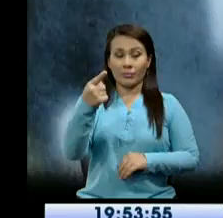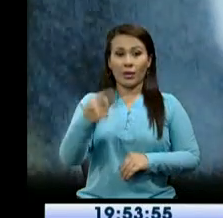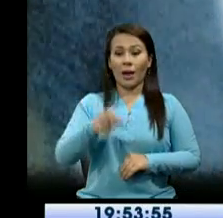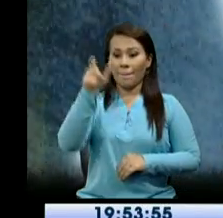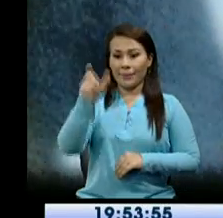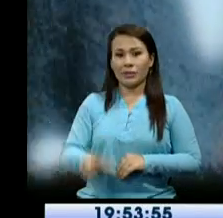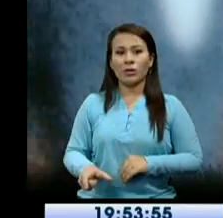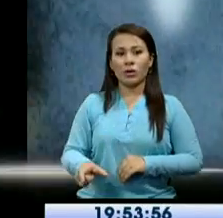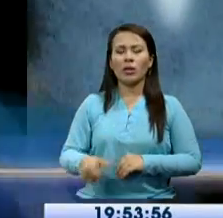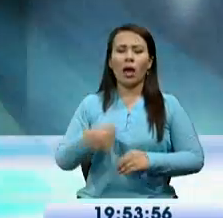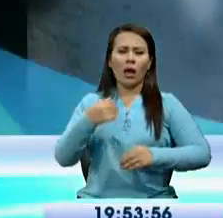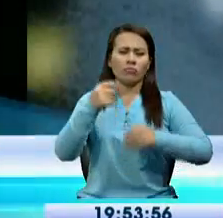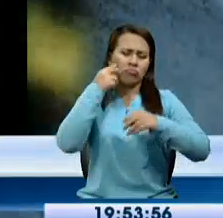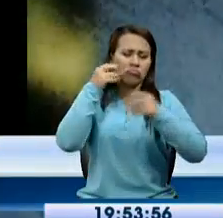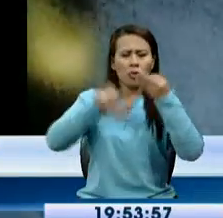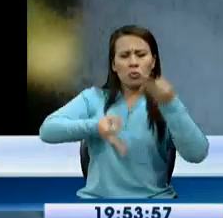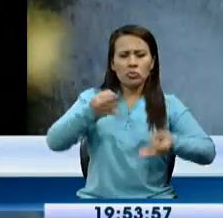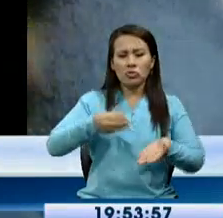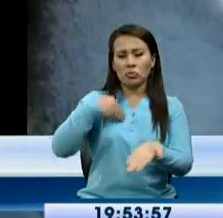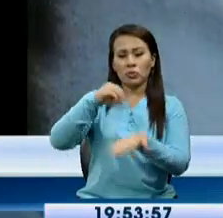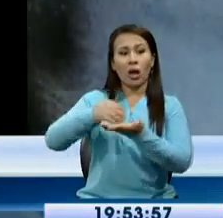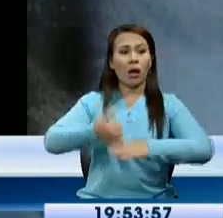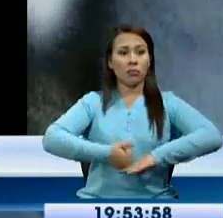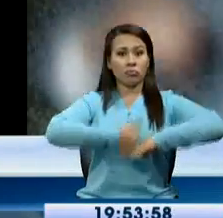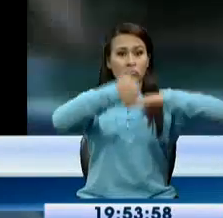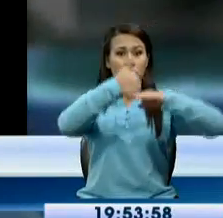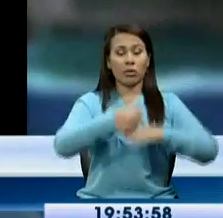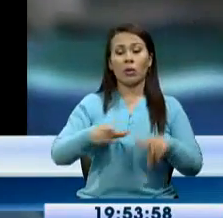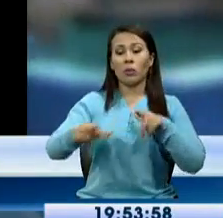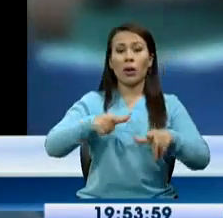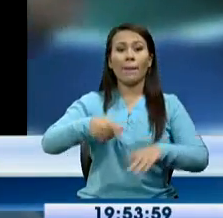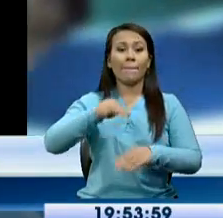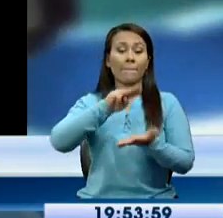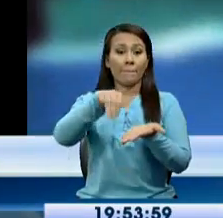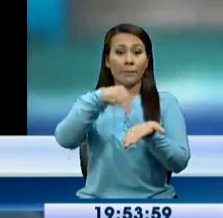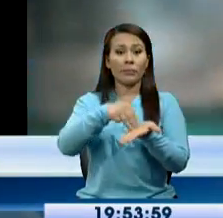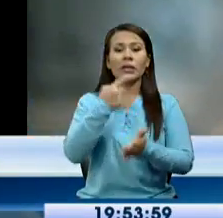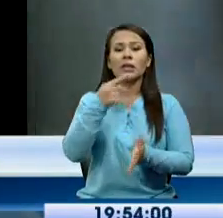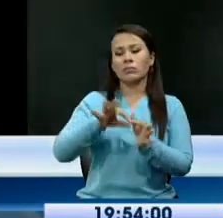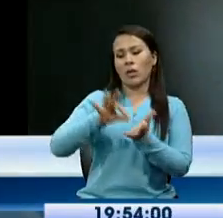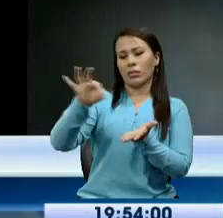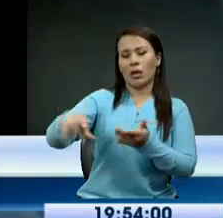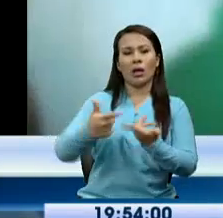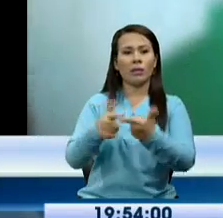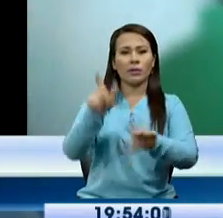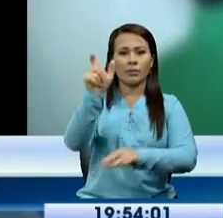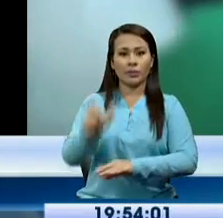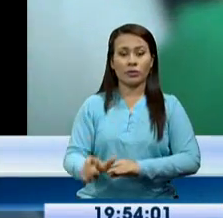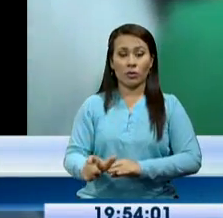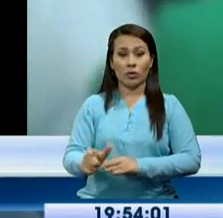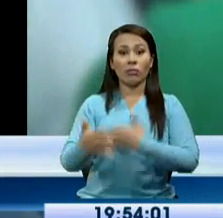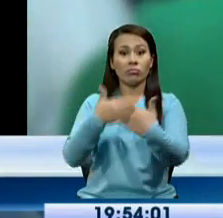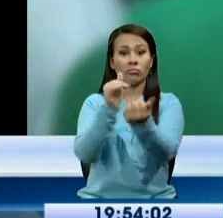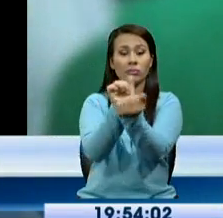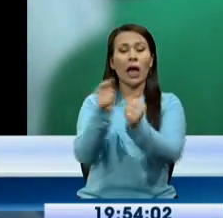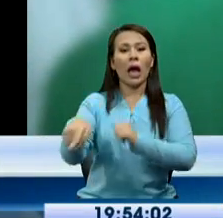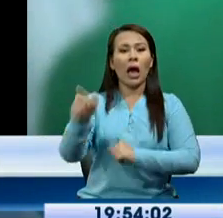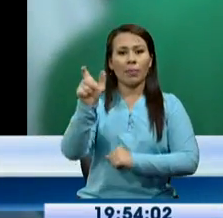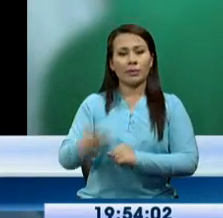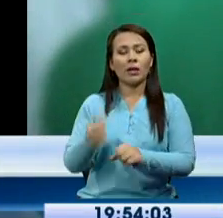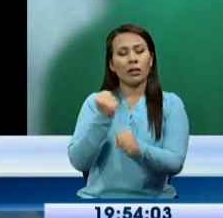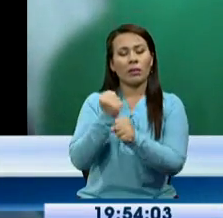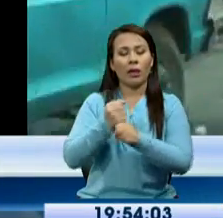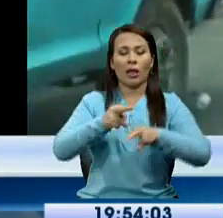Luego de un proceso penal, las autoridades del Tribunal Provincial de Manabí decidieron dejar en libertad a Darwin Zeta, quien se desempeñaba